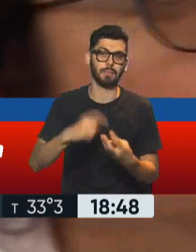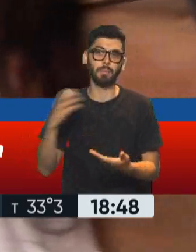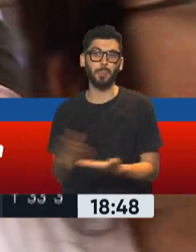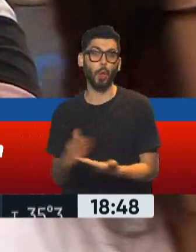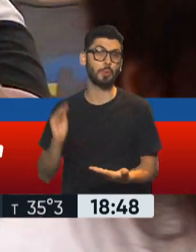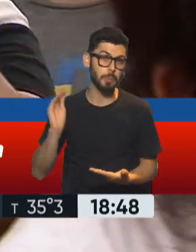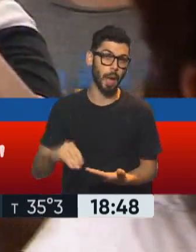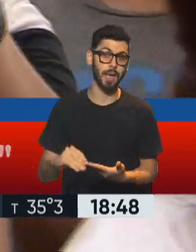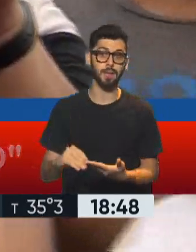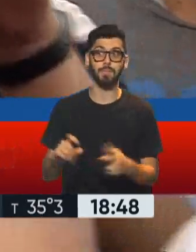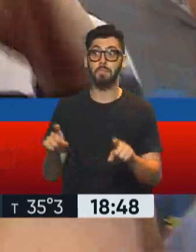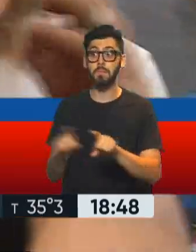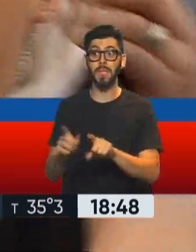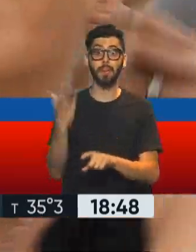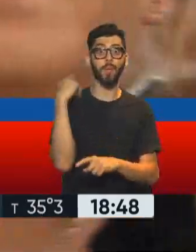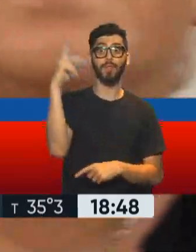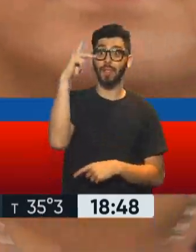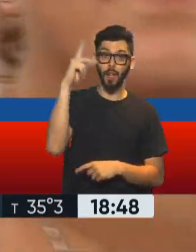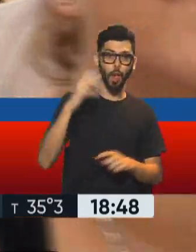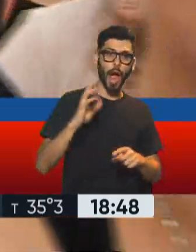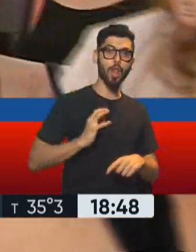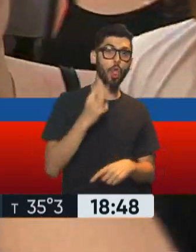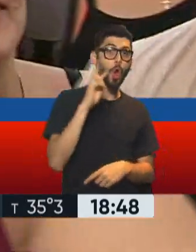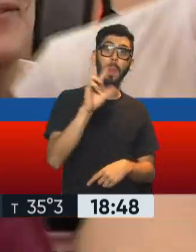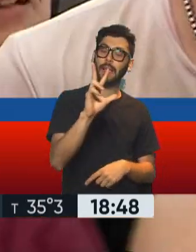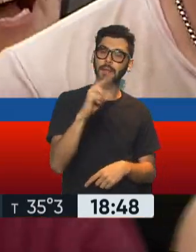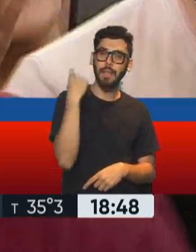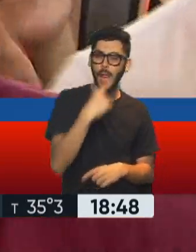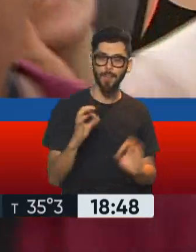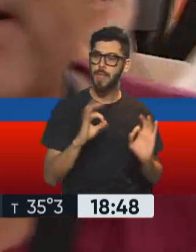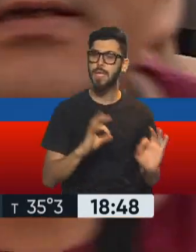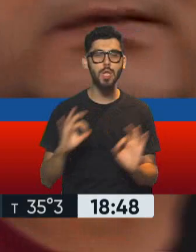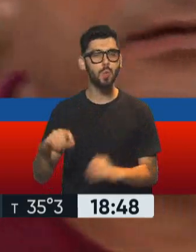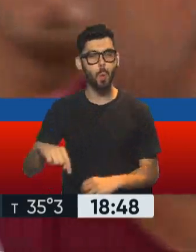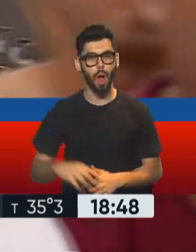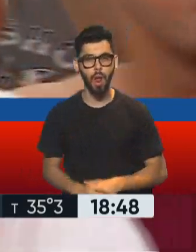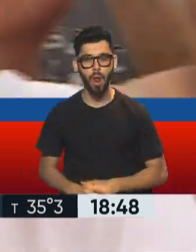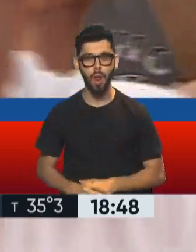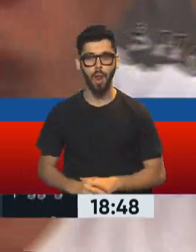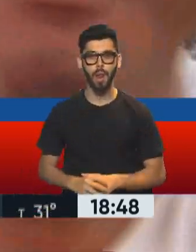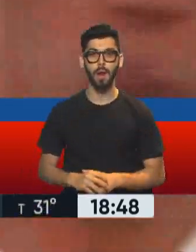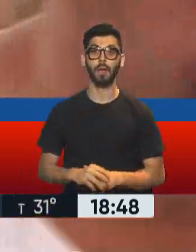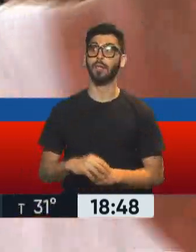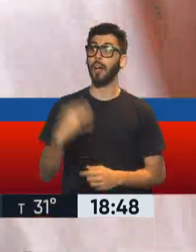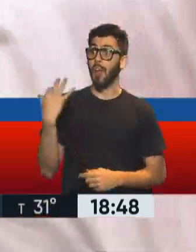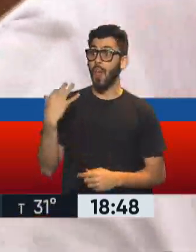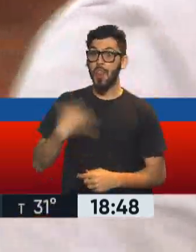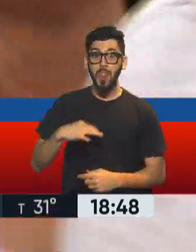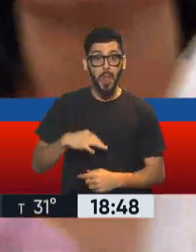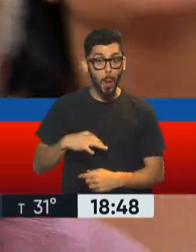las mismas caras que veíamos con Néstor en el año 2003 y son las mismas obligaciones que hoy tenemos.